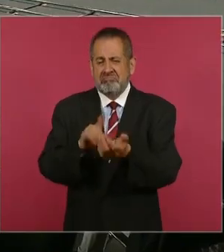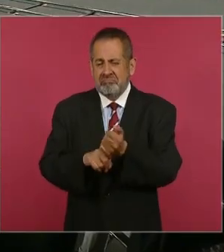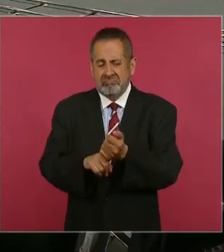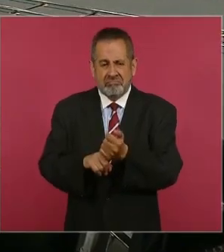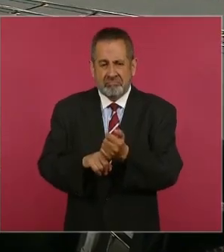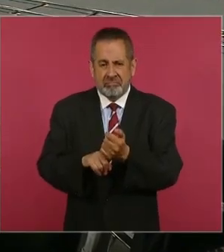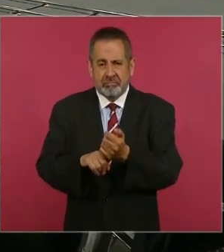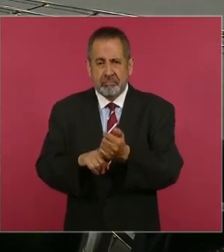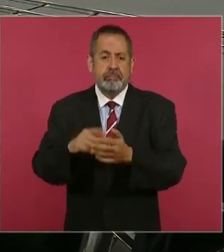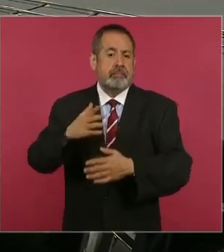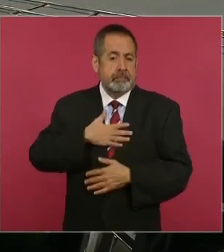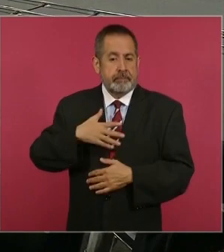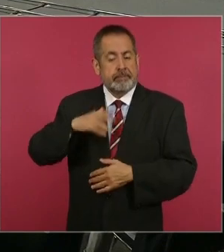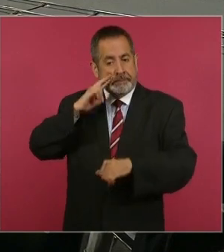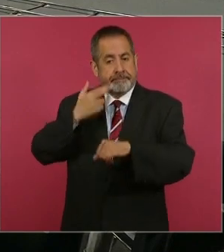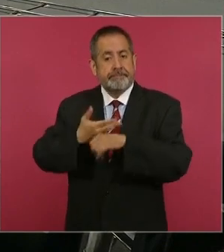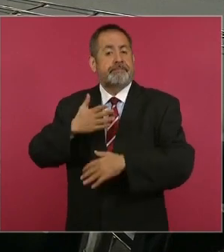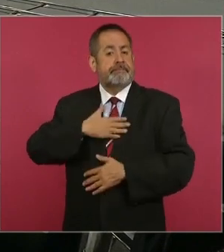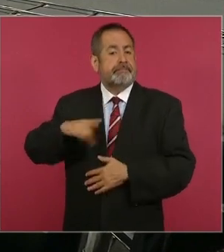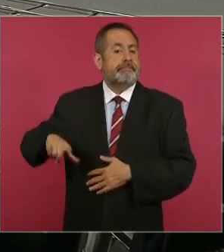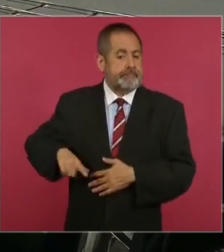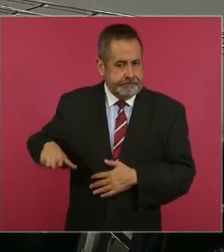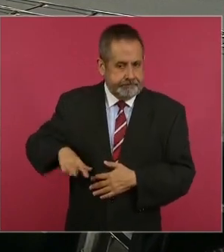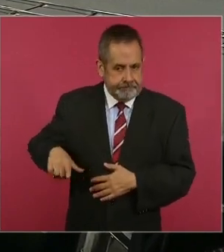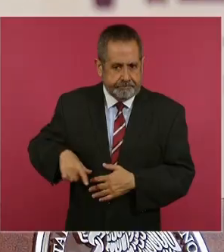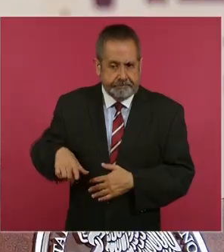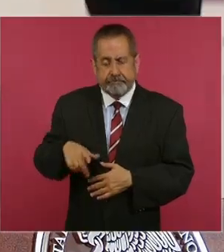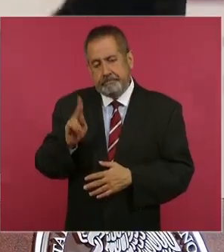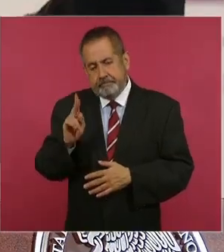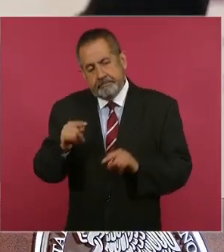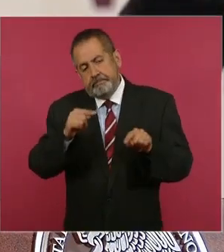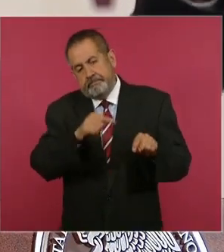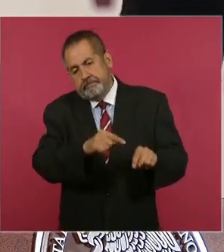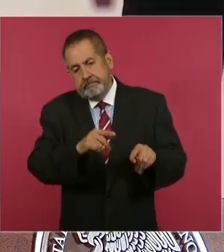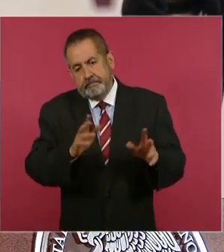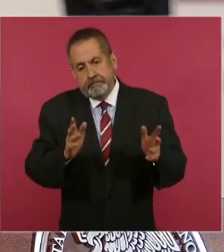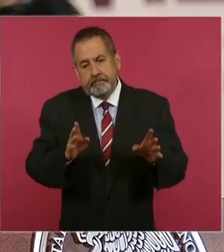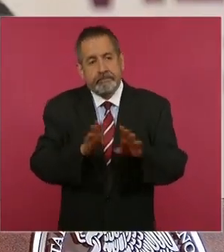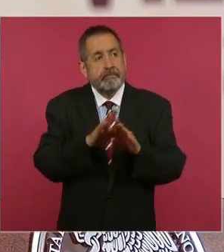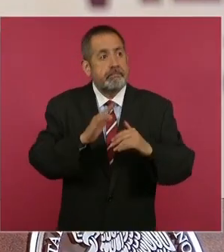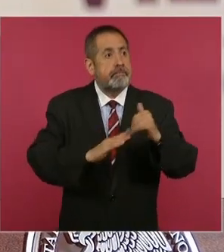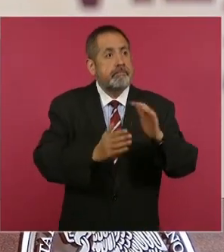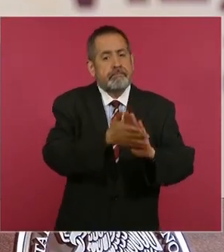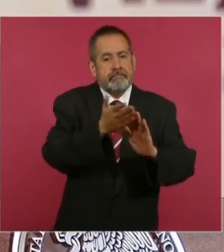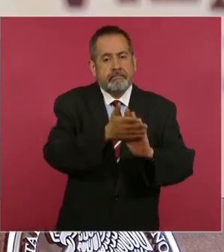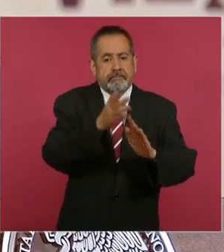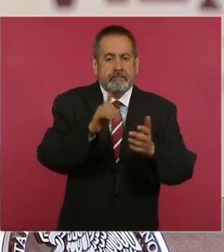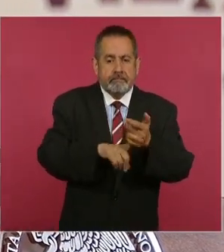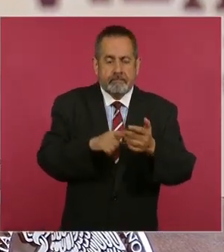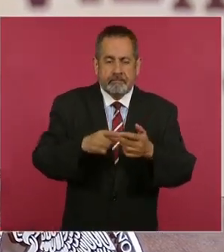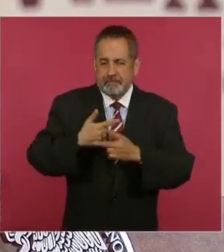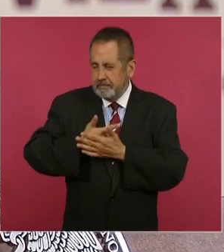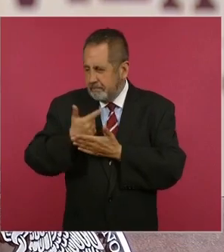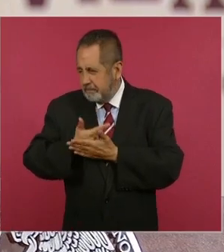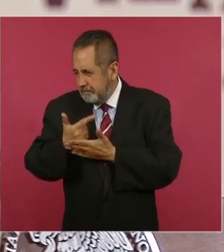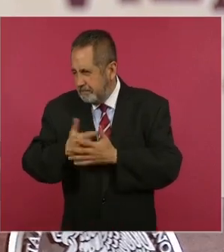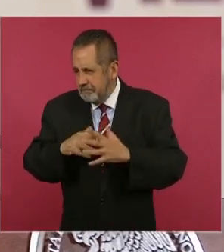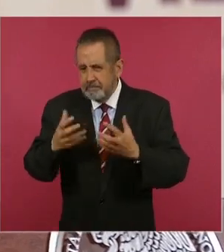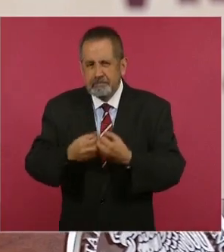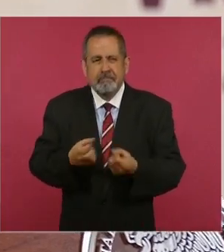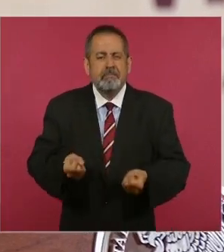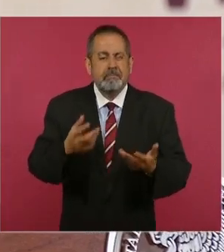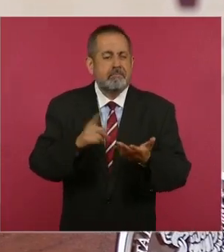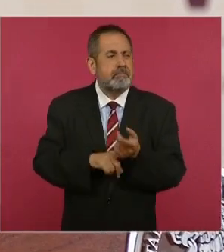lo público Okay pero eh la construcción de acuerdo al censo